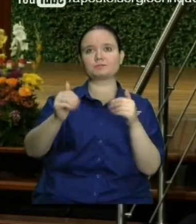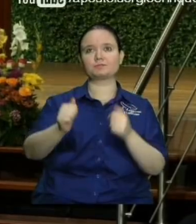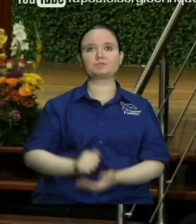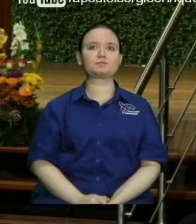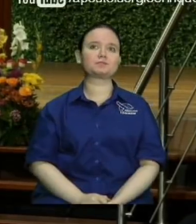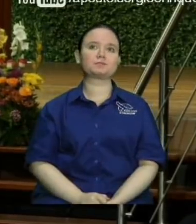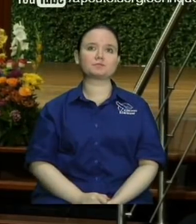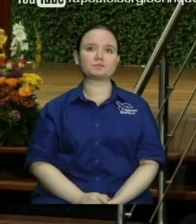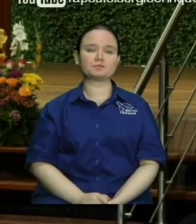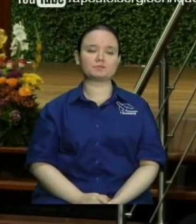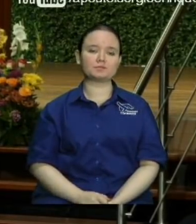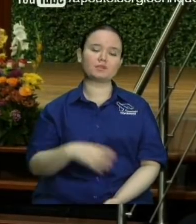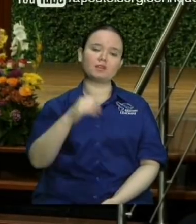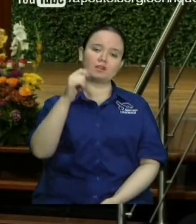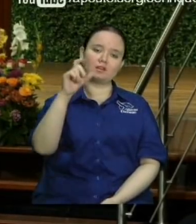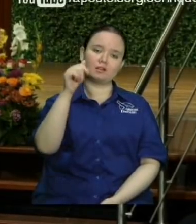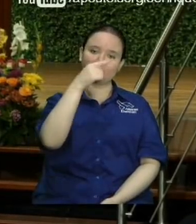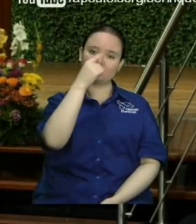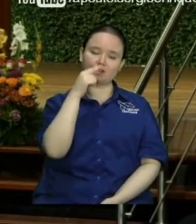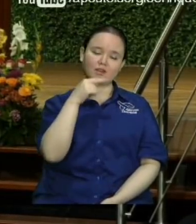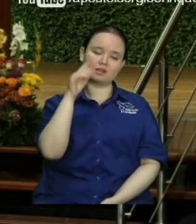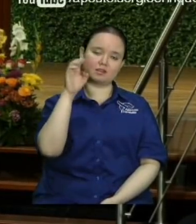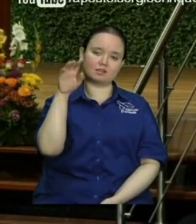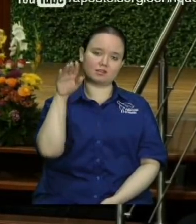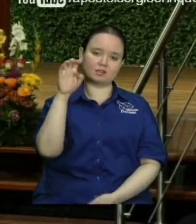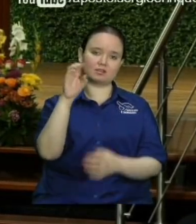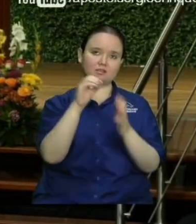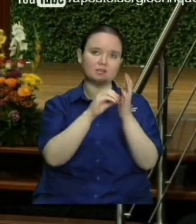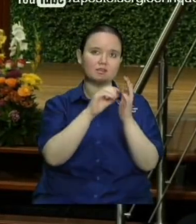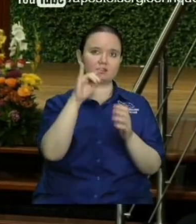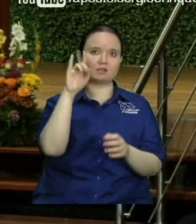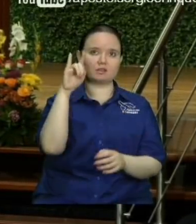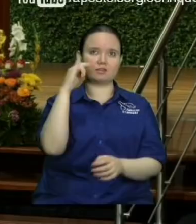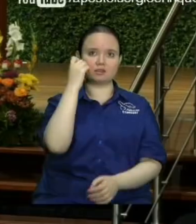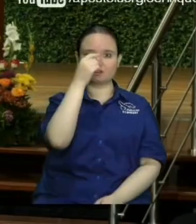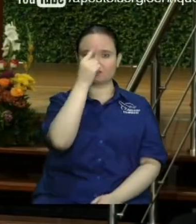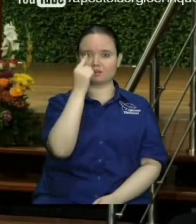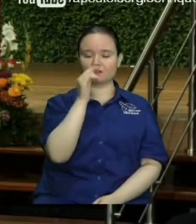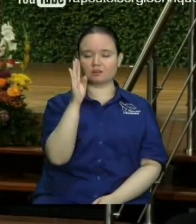Jotam, Acaz, Ezequías, Manasés, Amós,